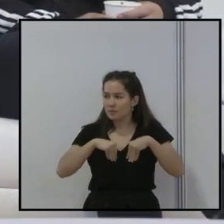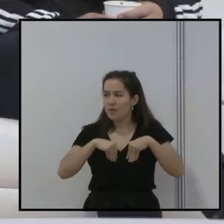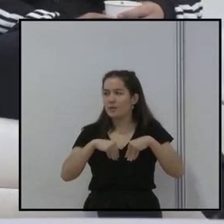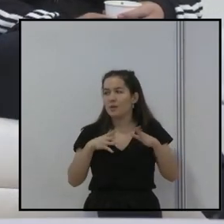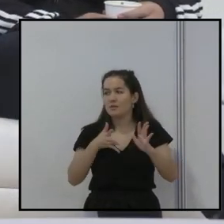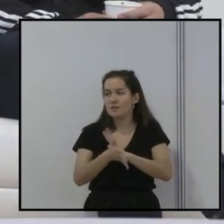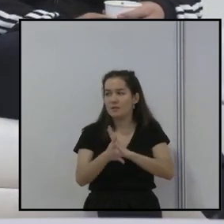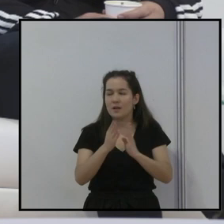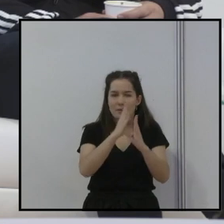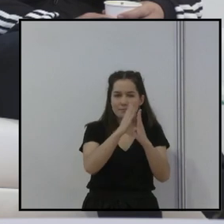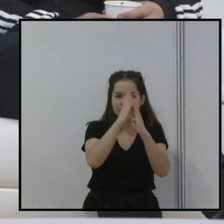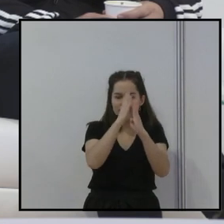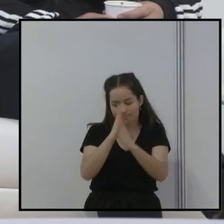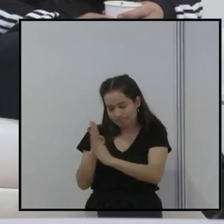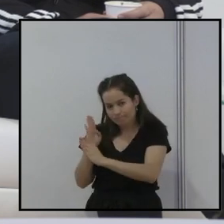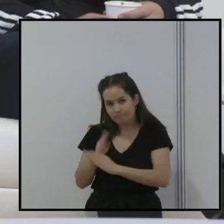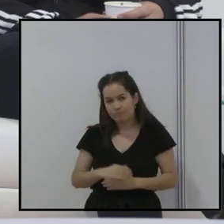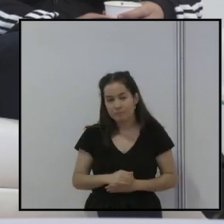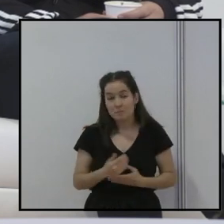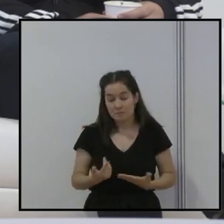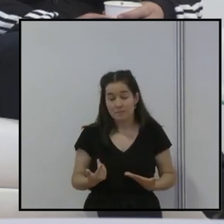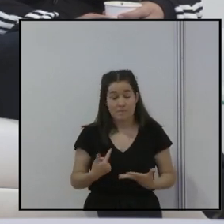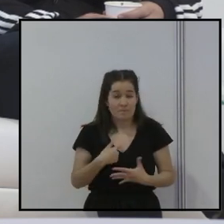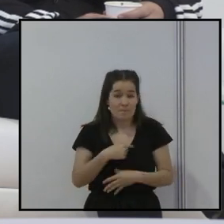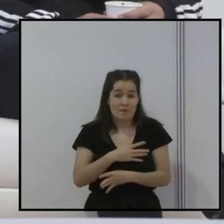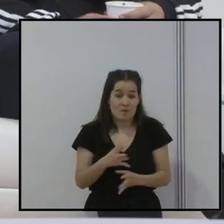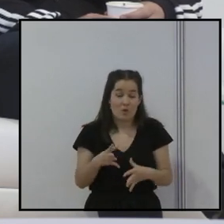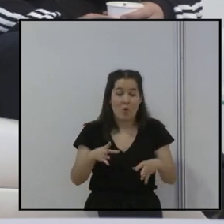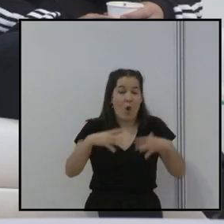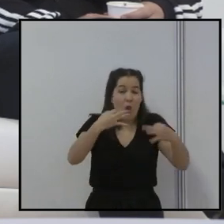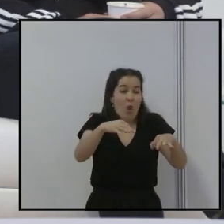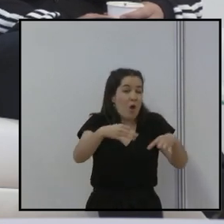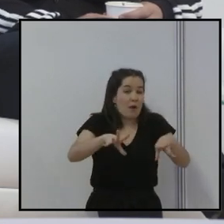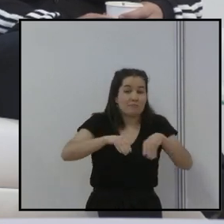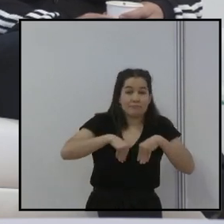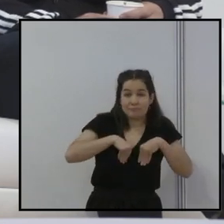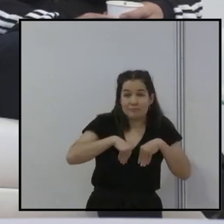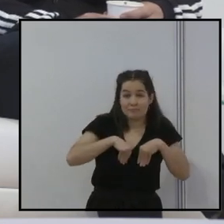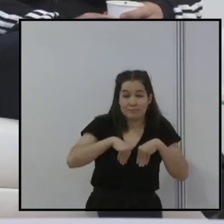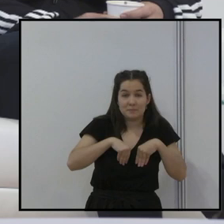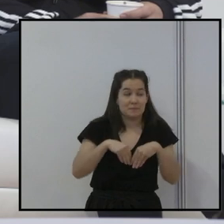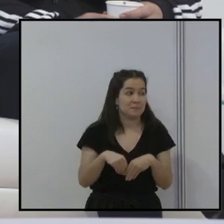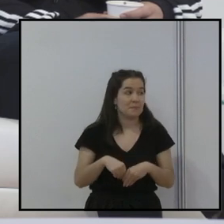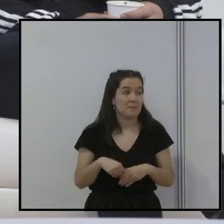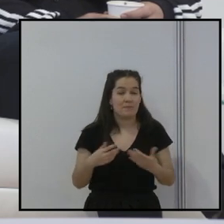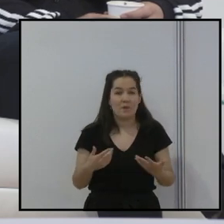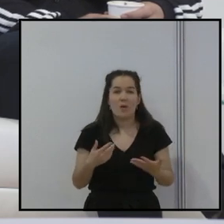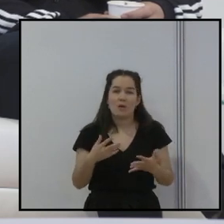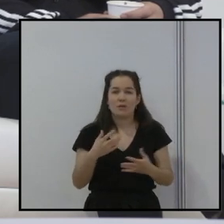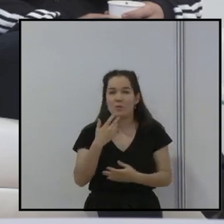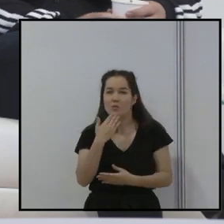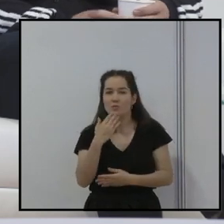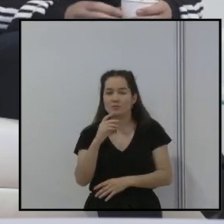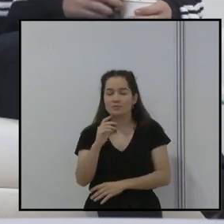efectivamente, que lo aceptamos, que parece que tenemos que es la normalidad de la vida. Incluso a veces se considera como señal de éxito profesional, ¿no? Tengo